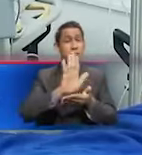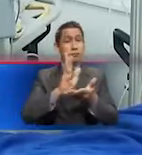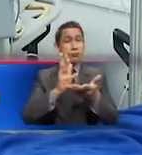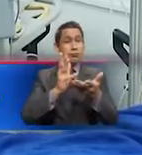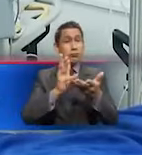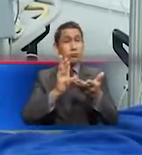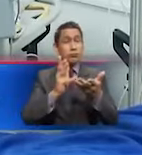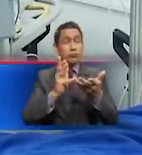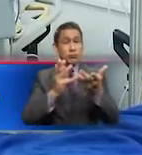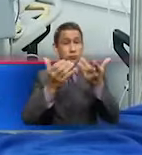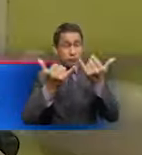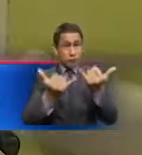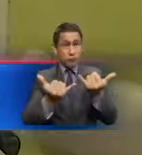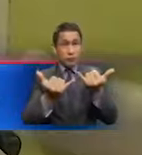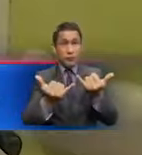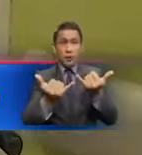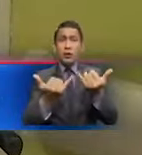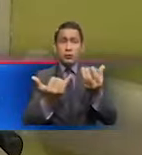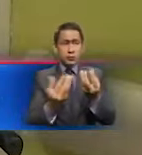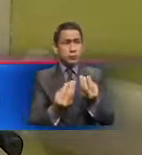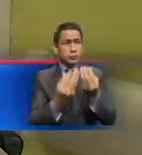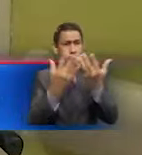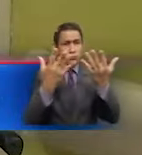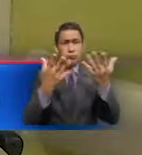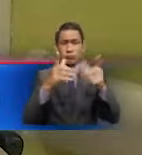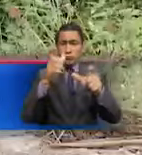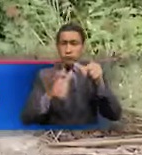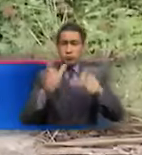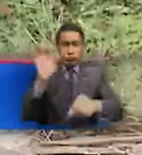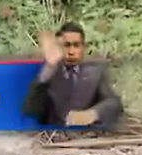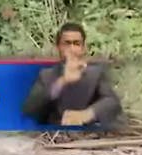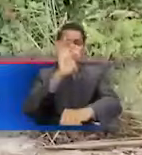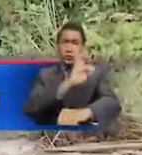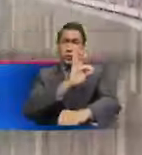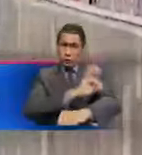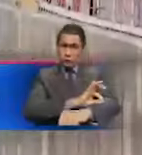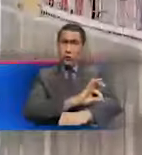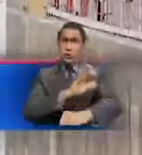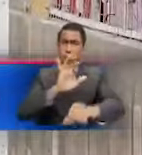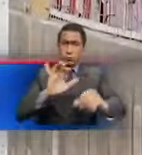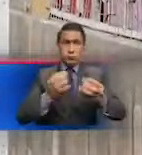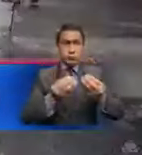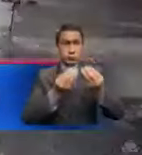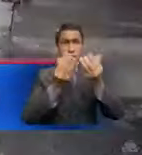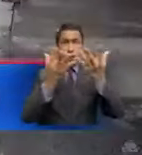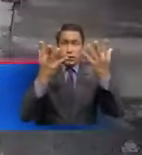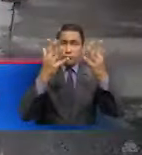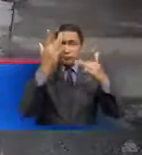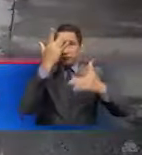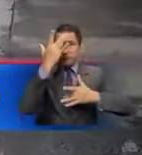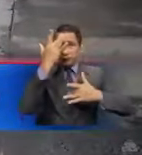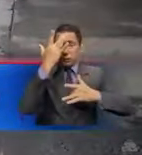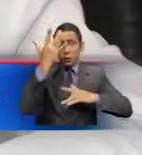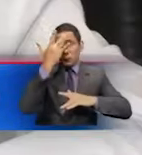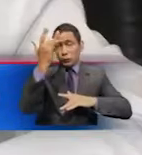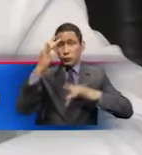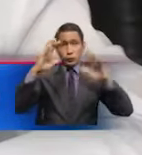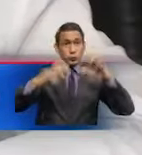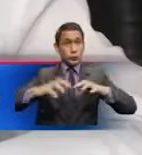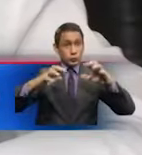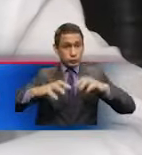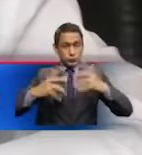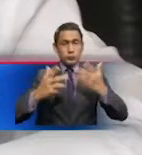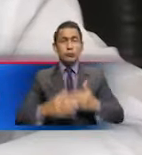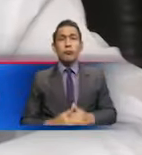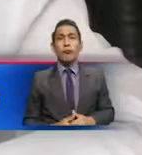5.337 casos confirmados a nivel nacional. Por la época invernal, los índices del contagio de este virus han